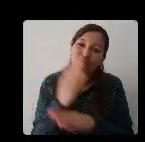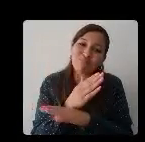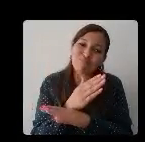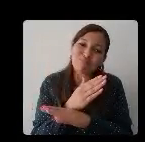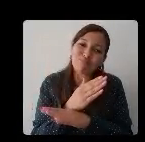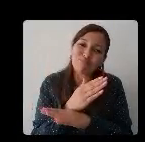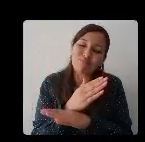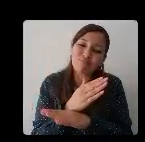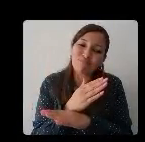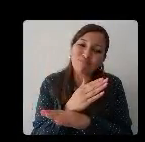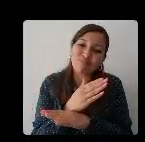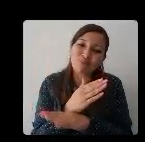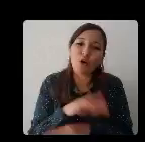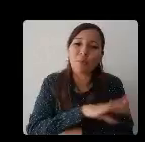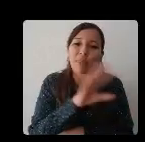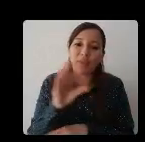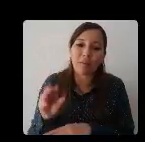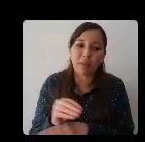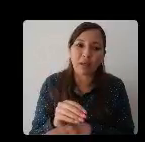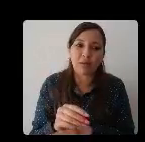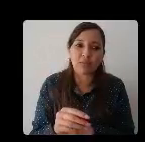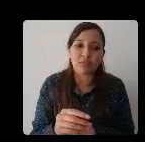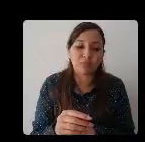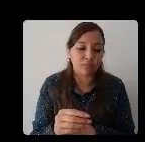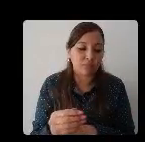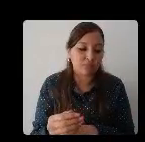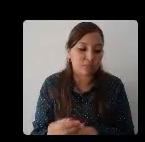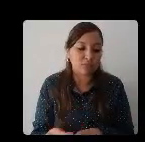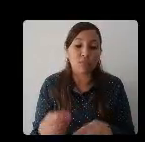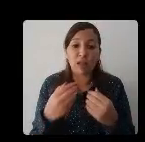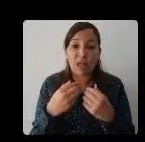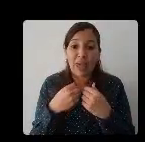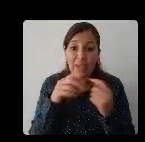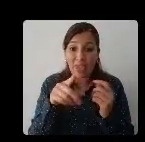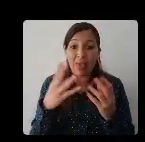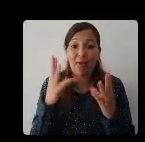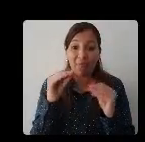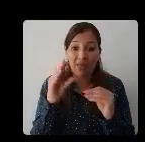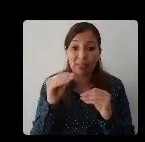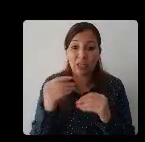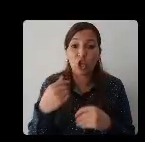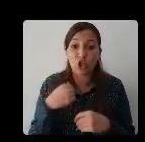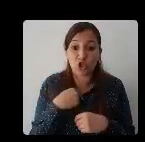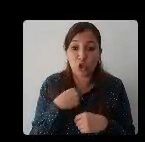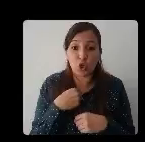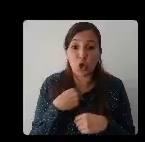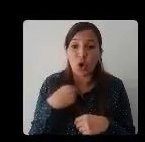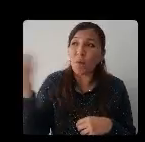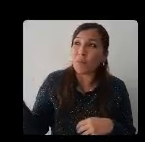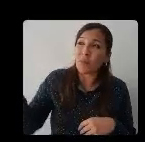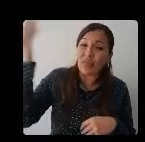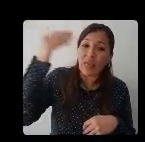un primer lugar o en una primera vez que recibí mi cliente después de esta pandemia, para mí fue un poco difícil